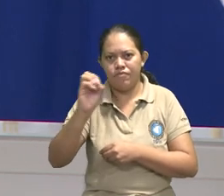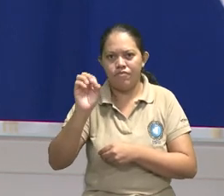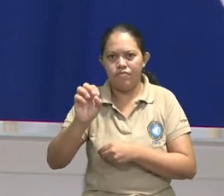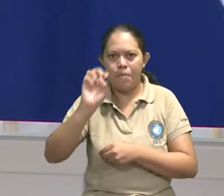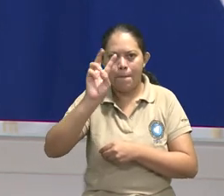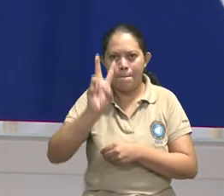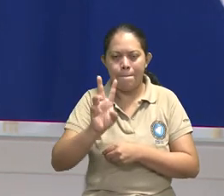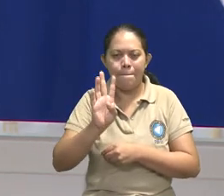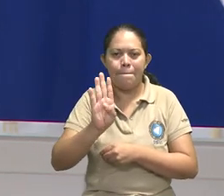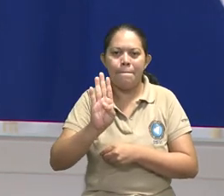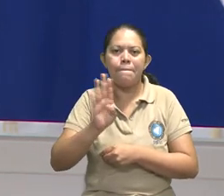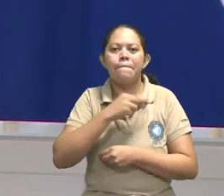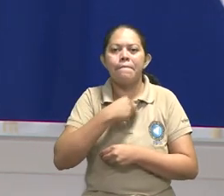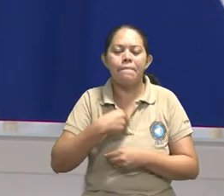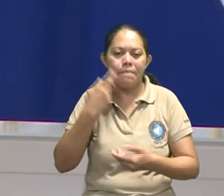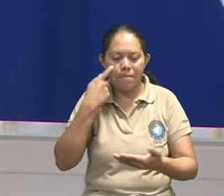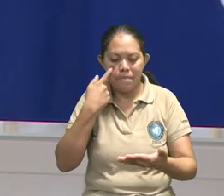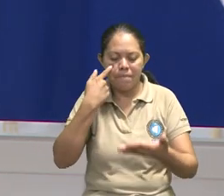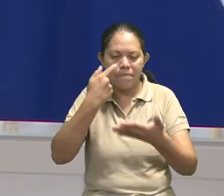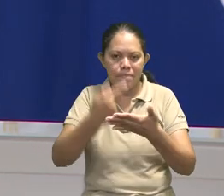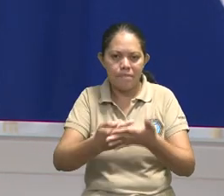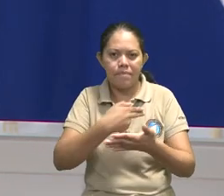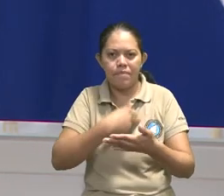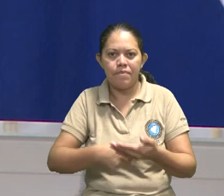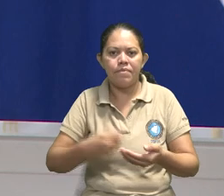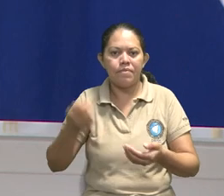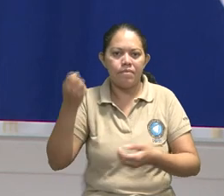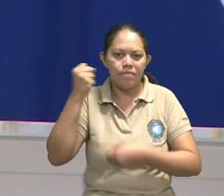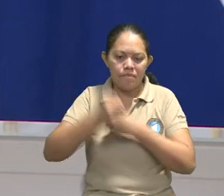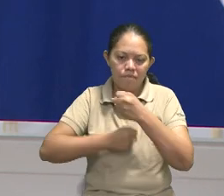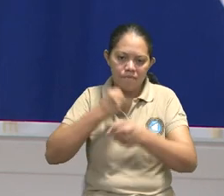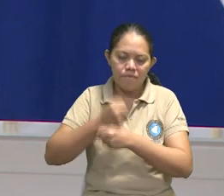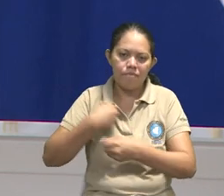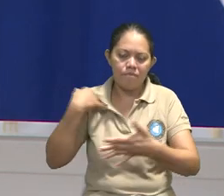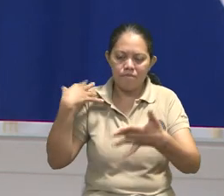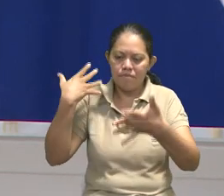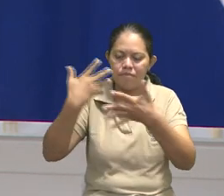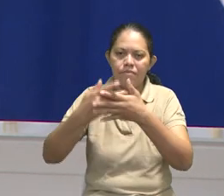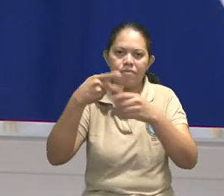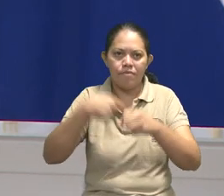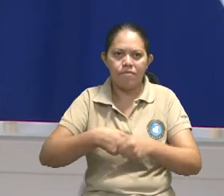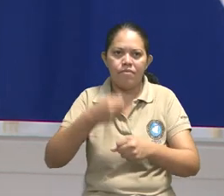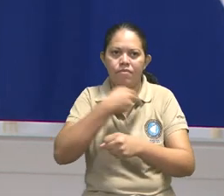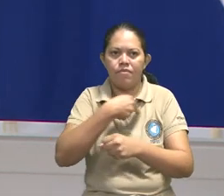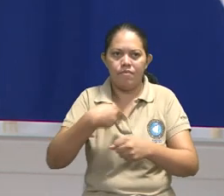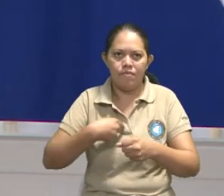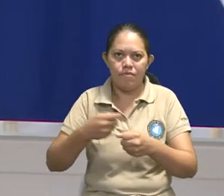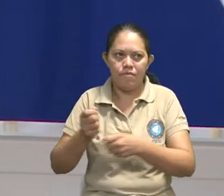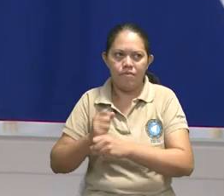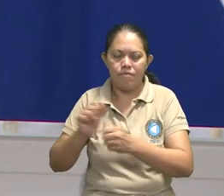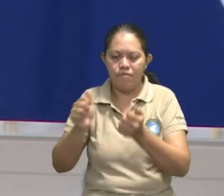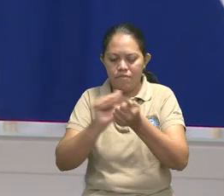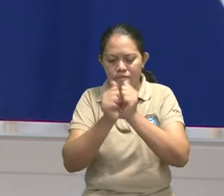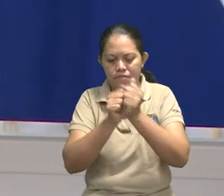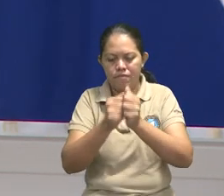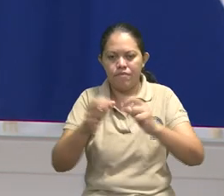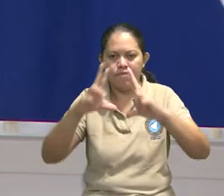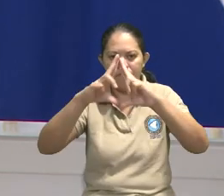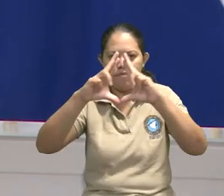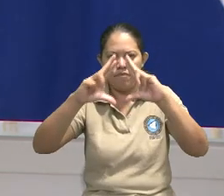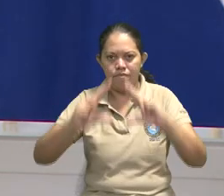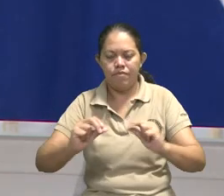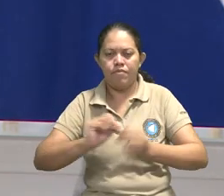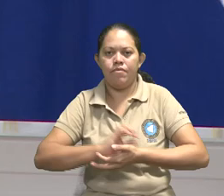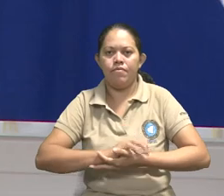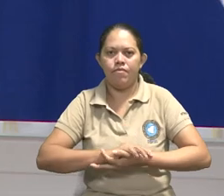001-230441-4B, como reconocimiento a su distinguida trayectoria en el ámbito del deporte